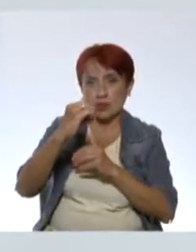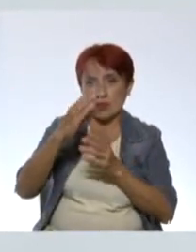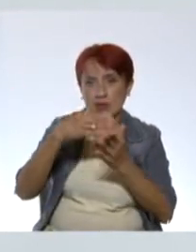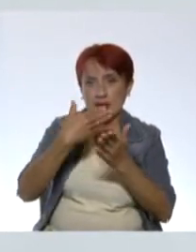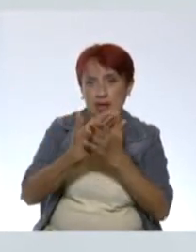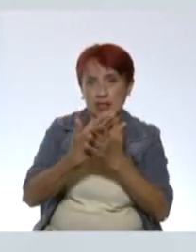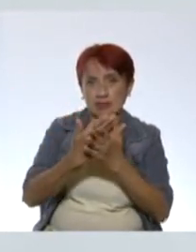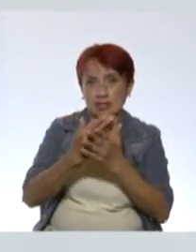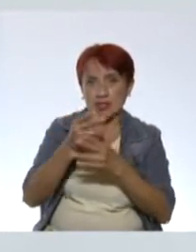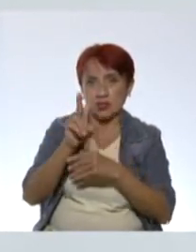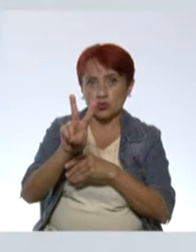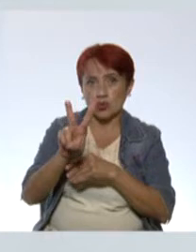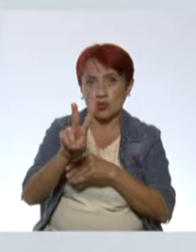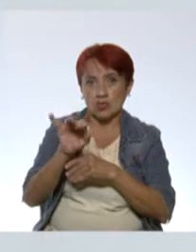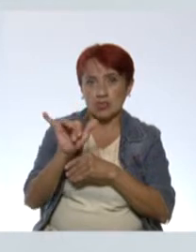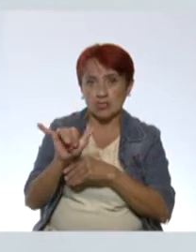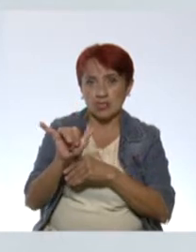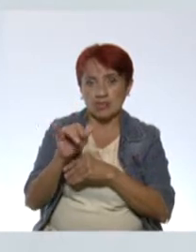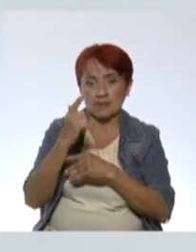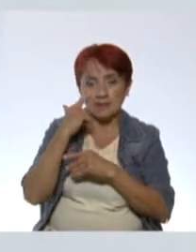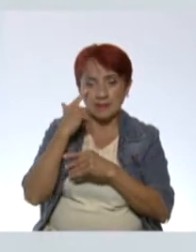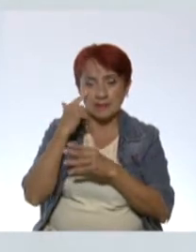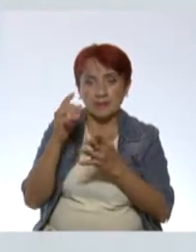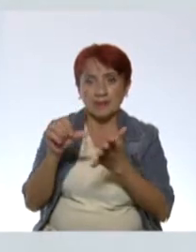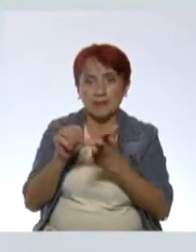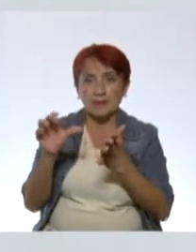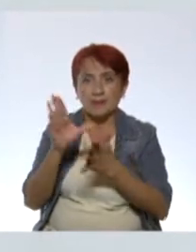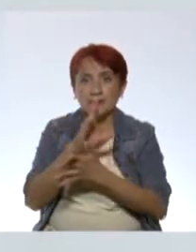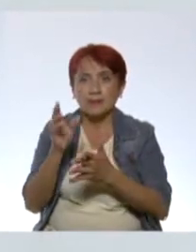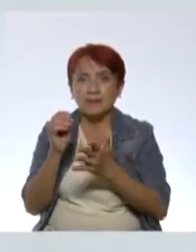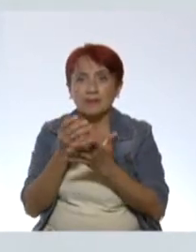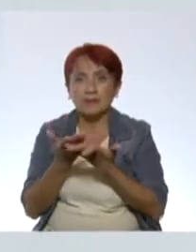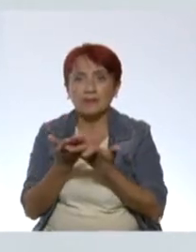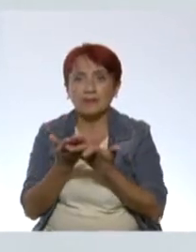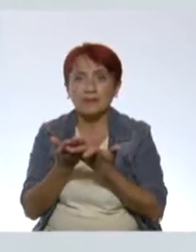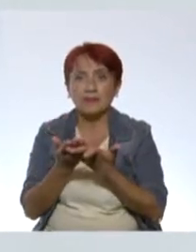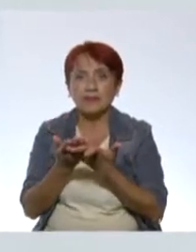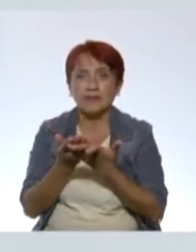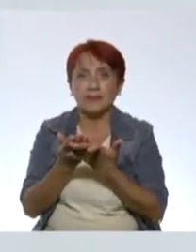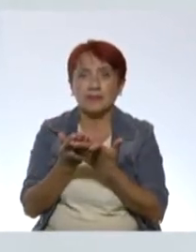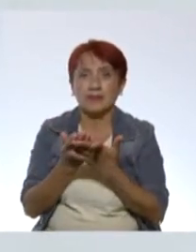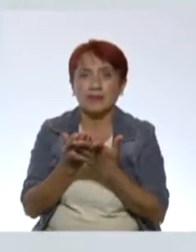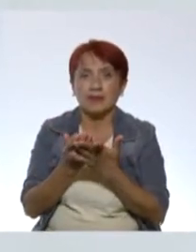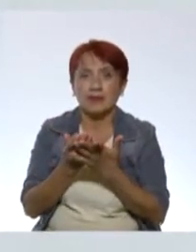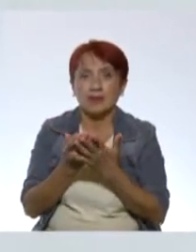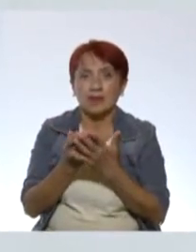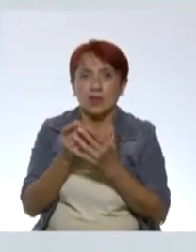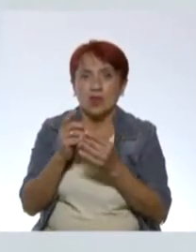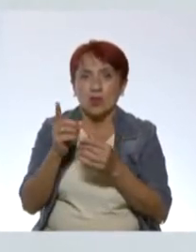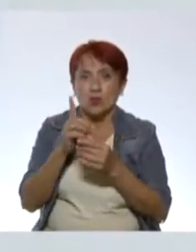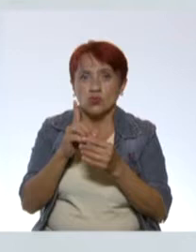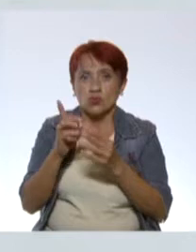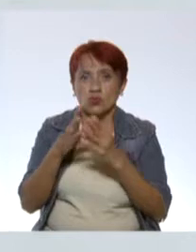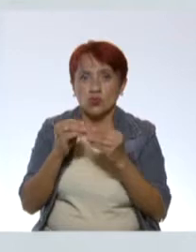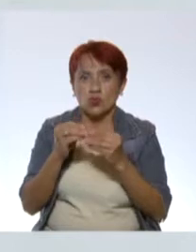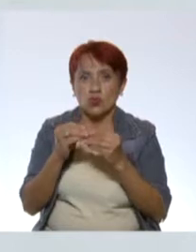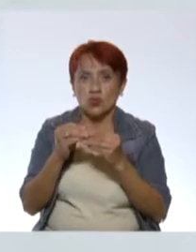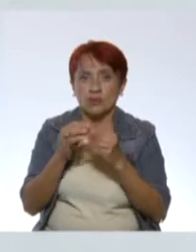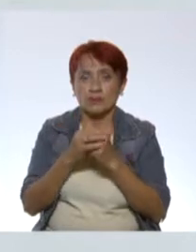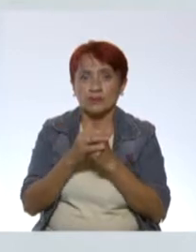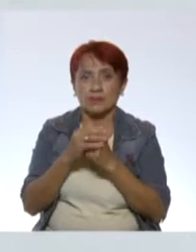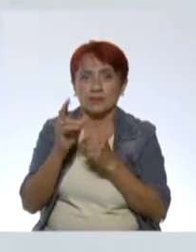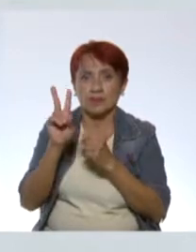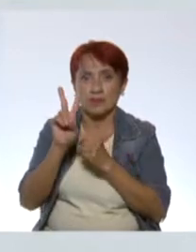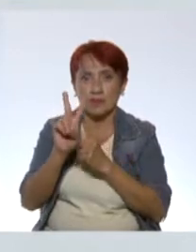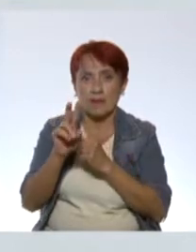X hasta 2 en Y. Si me ubico en el origen, 0 hasta 2, es decir, que sube 2 espacios, aquí